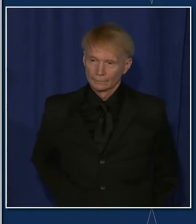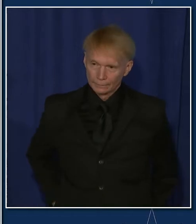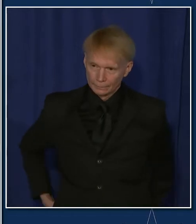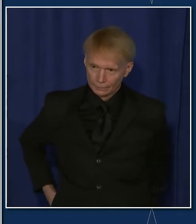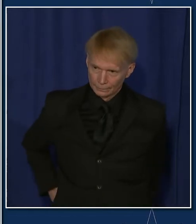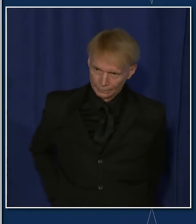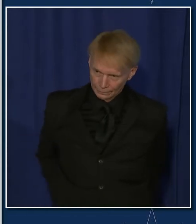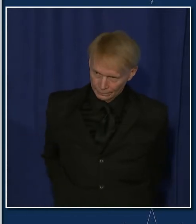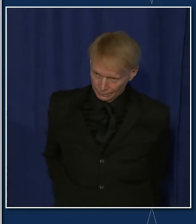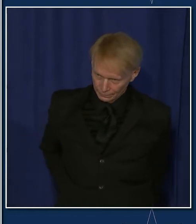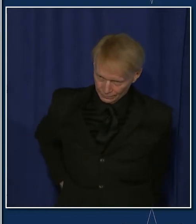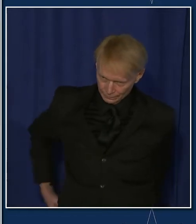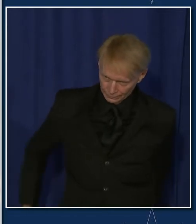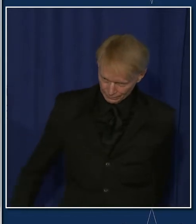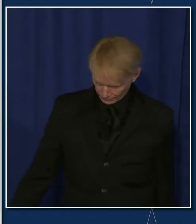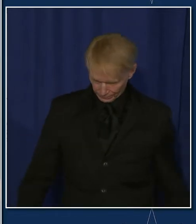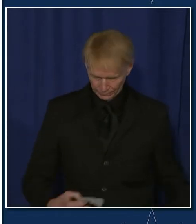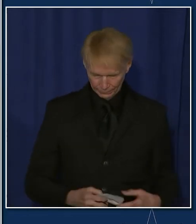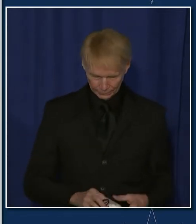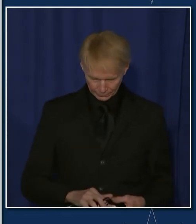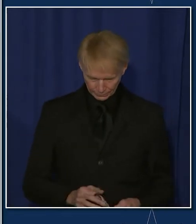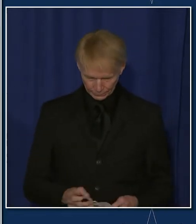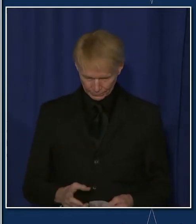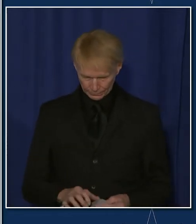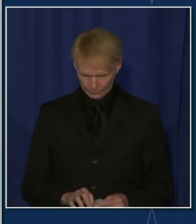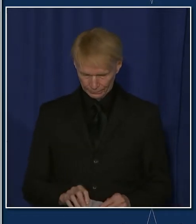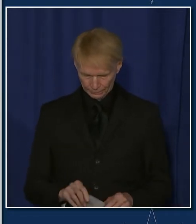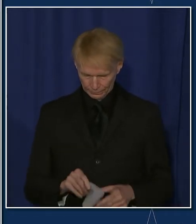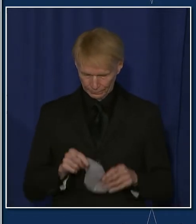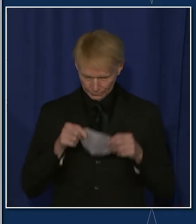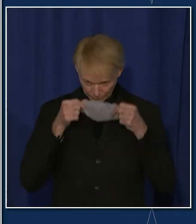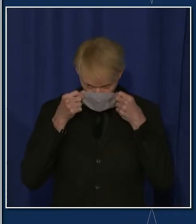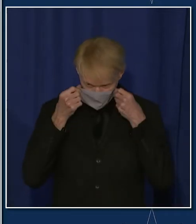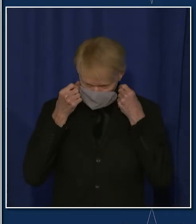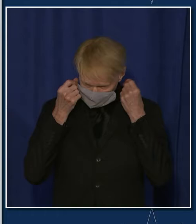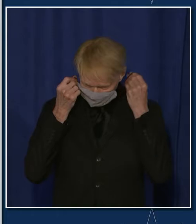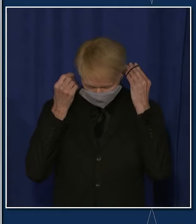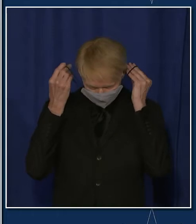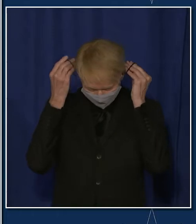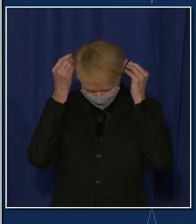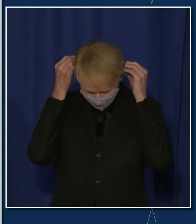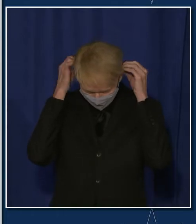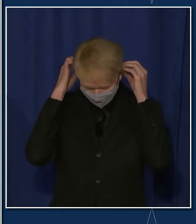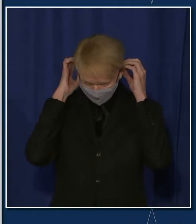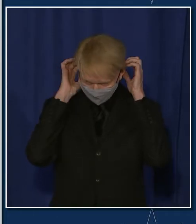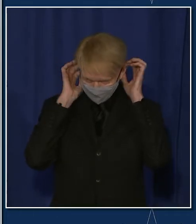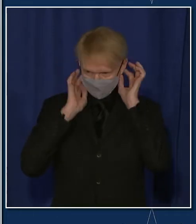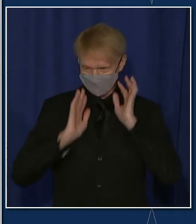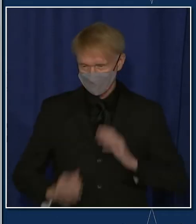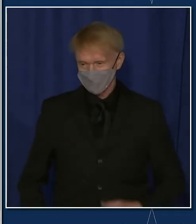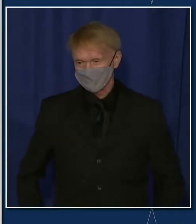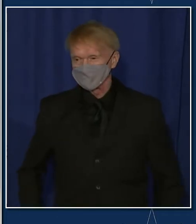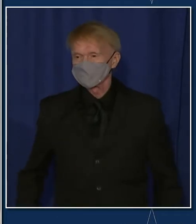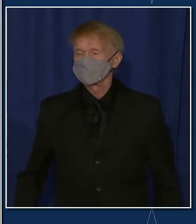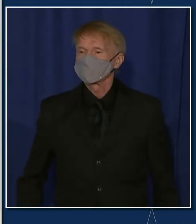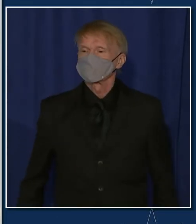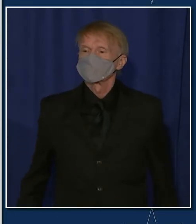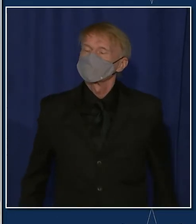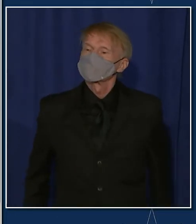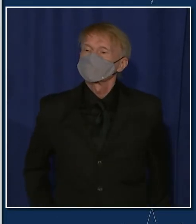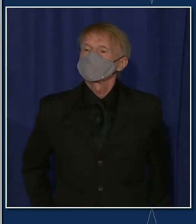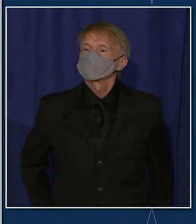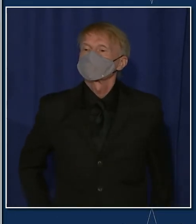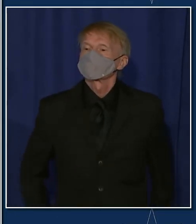de aviso para el viajero, mientras que Arkansas se ha agregado nuevamente a la lista. Eso deja 38 estados